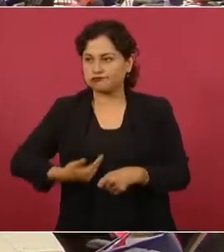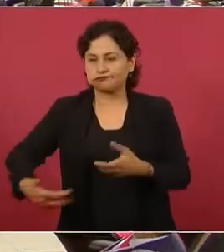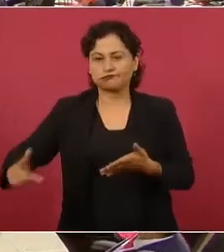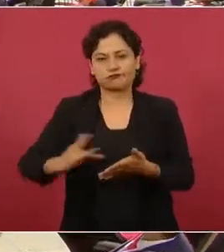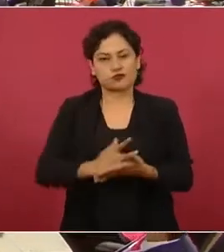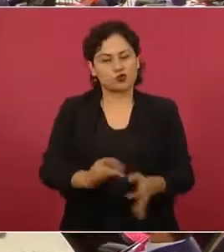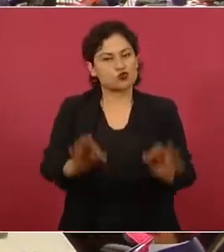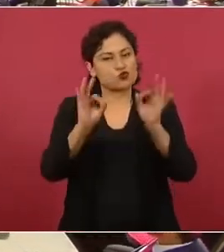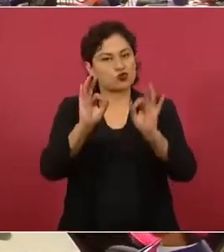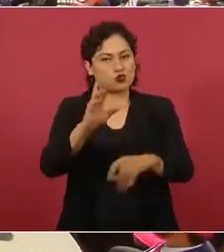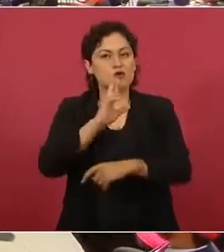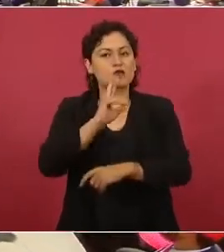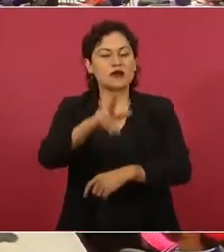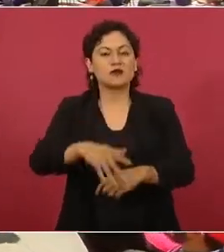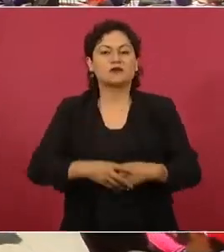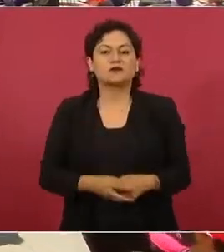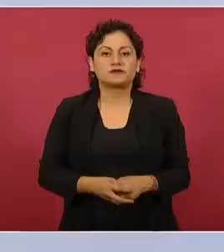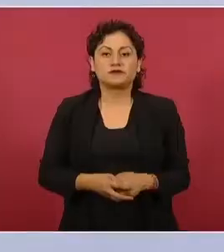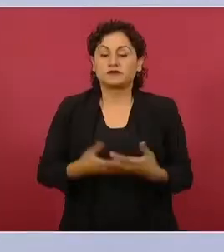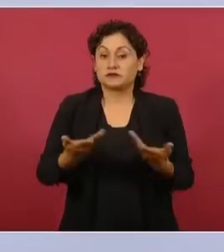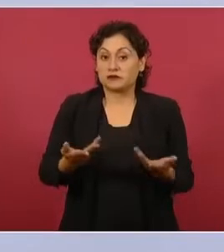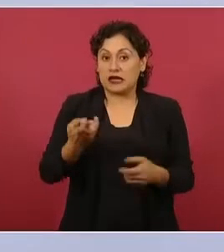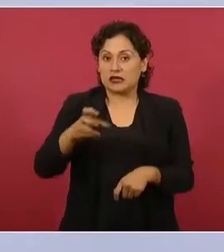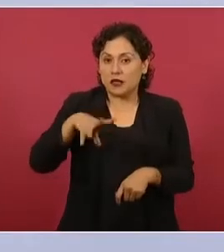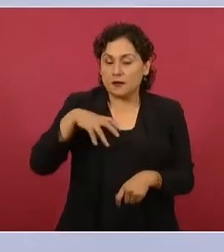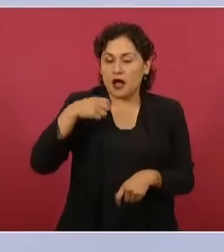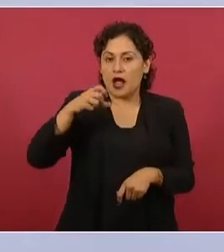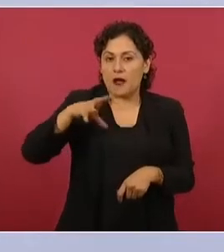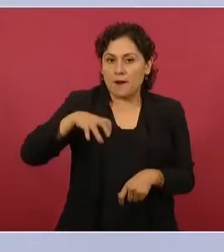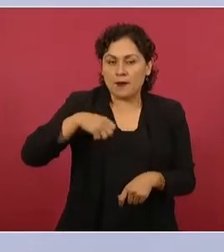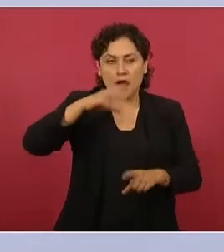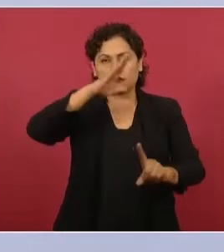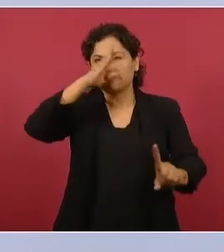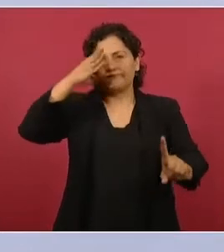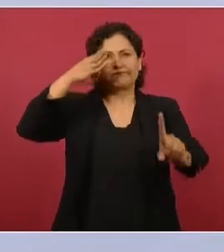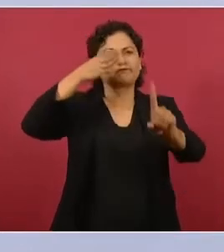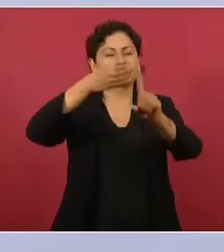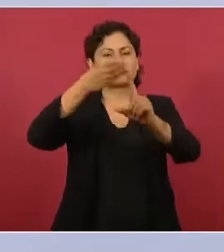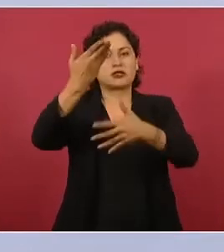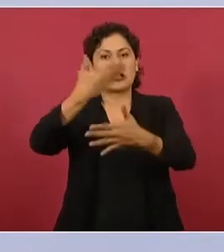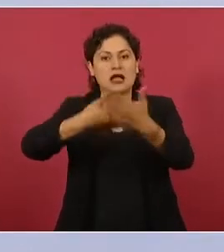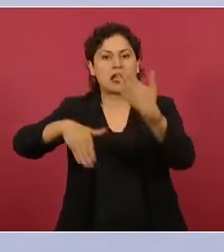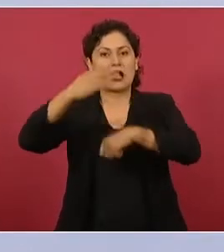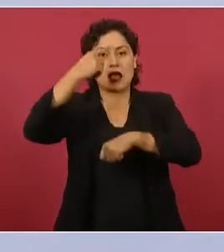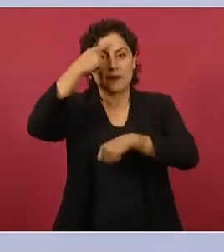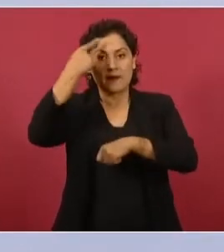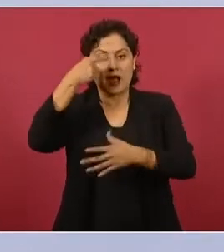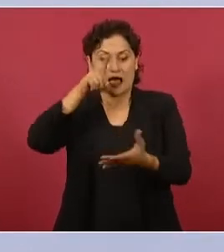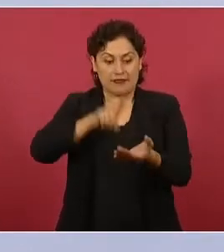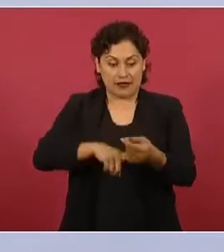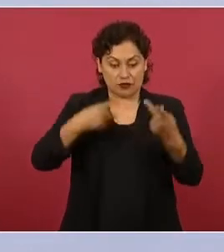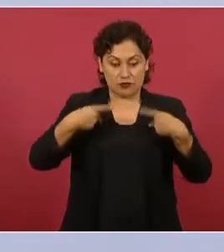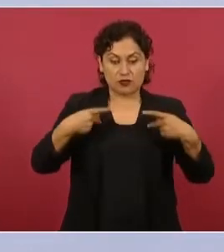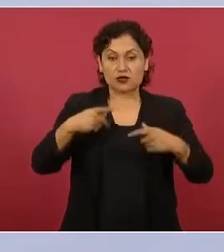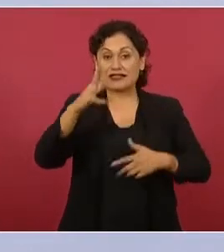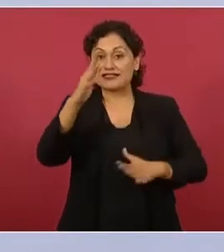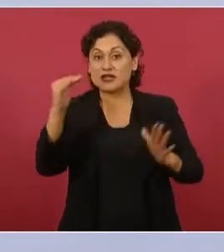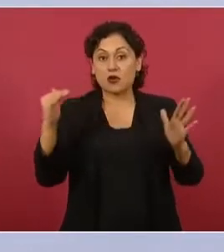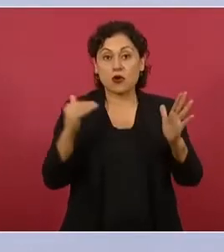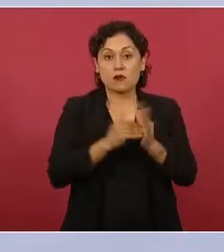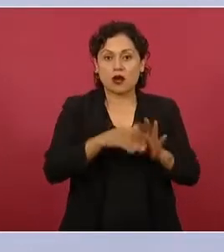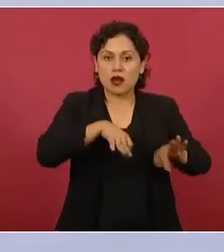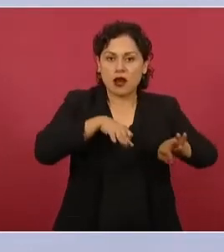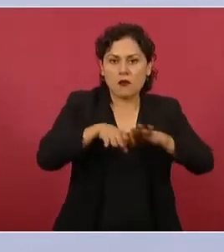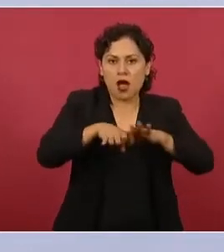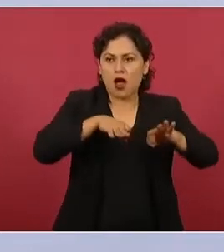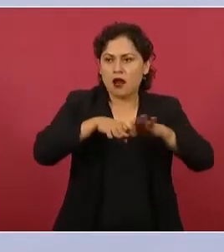transformador, así como la convicción de salir adelante, fueron clave para que nuestros 5,000 colaboradores dieran lo mejor de sí para mantener